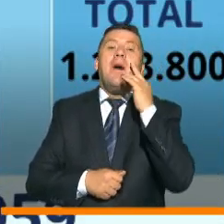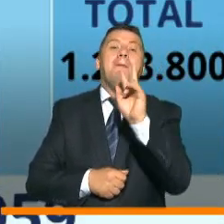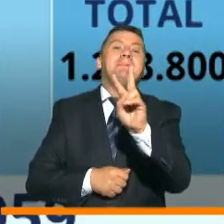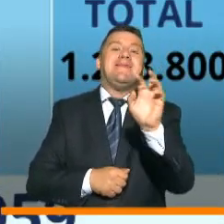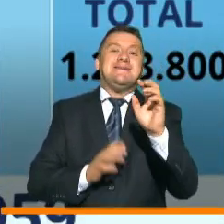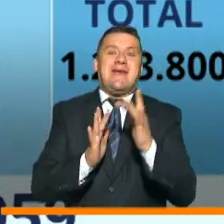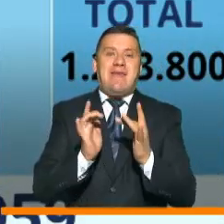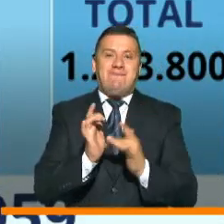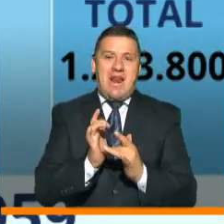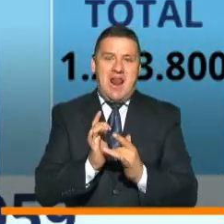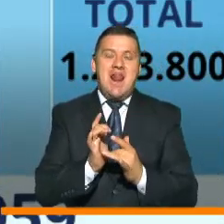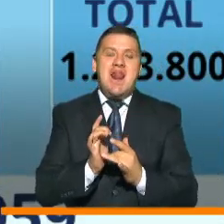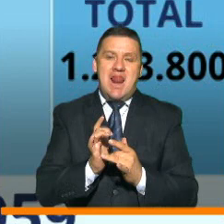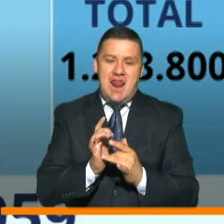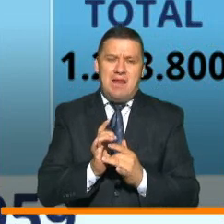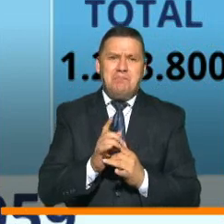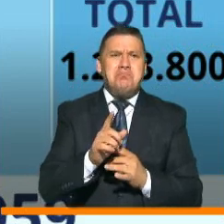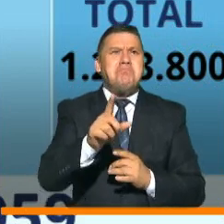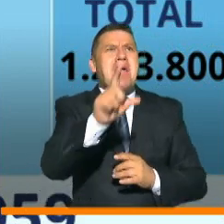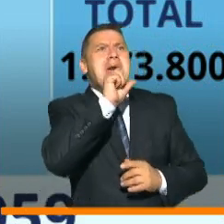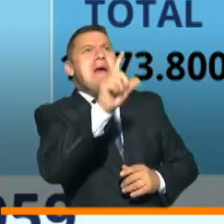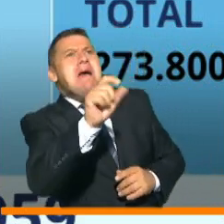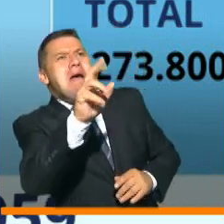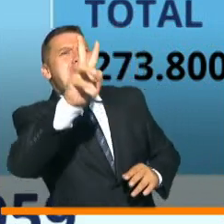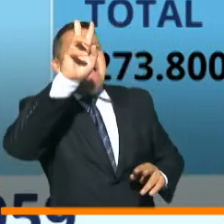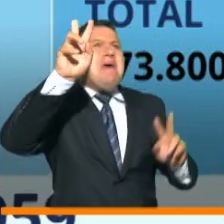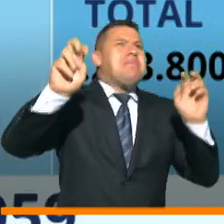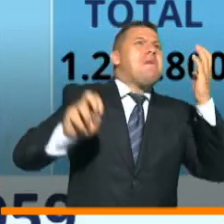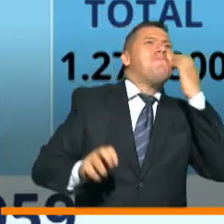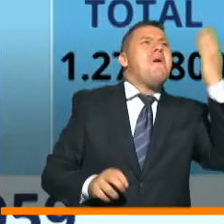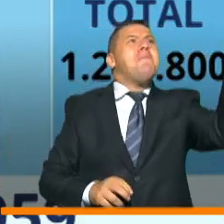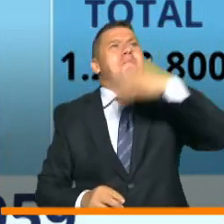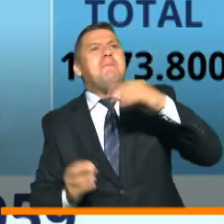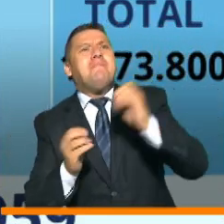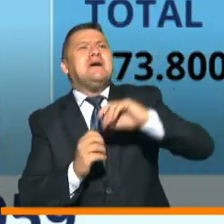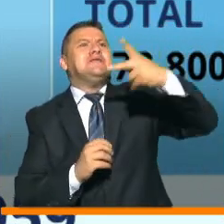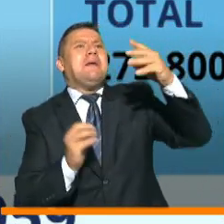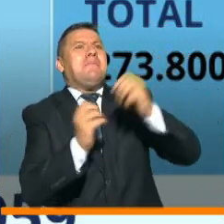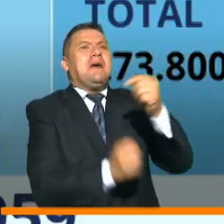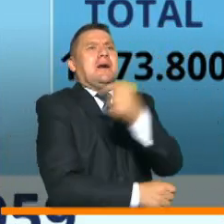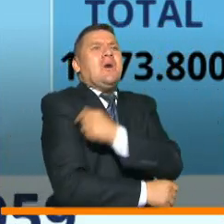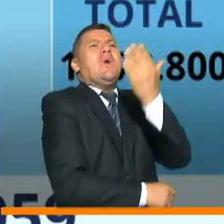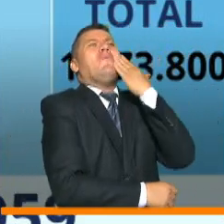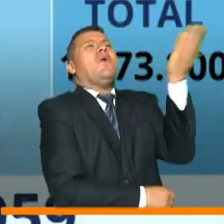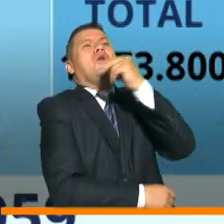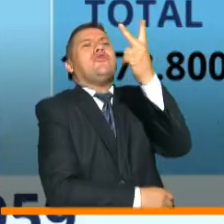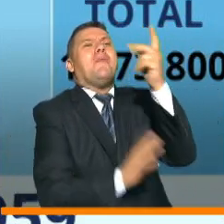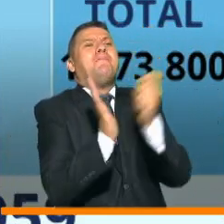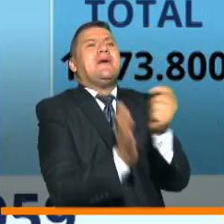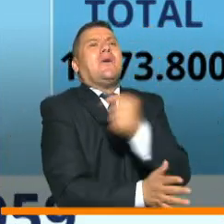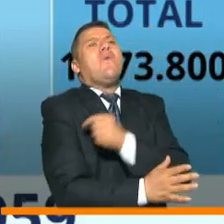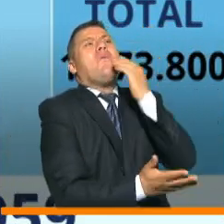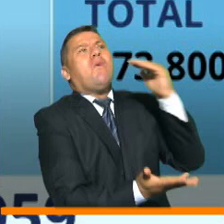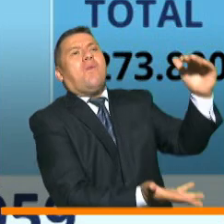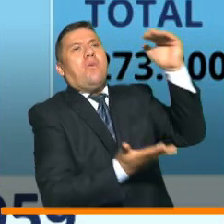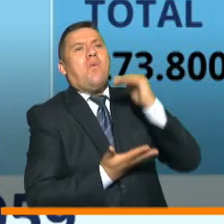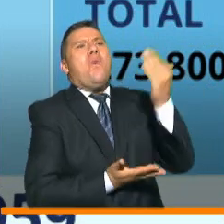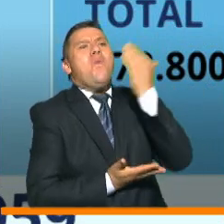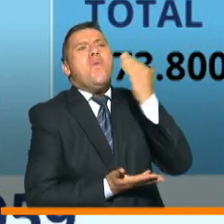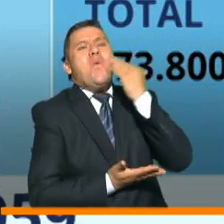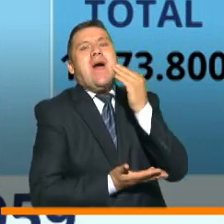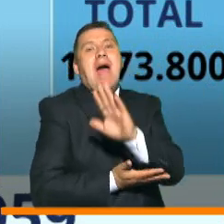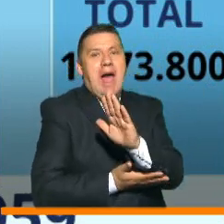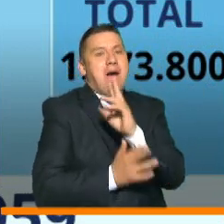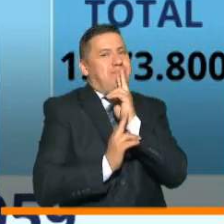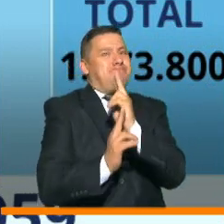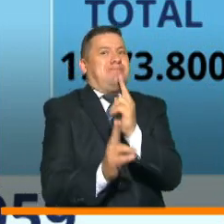Esto es muy importante porque había muchas preguntas frente al tema de cuándo llegarán las segundas dosis de la farmacéutica Sinovac, que hacían parte de ese